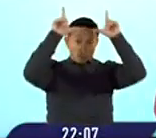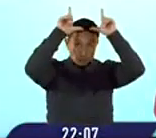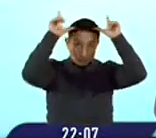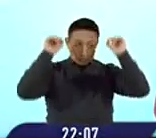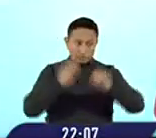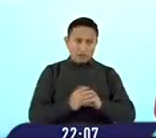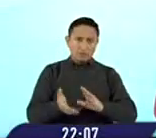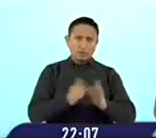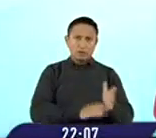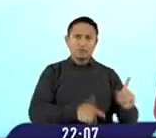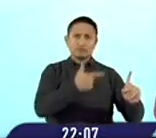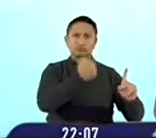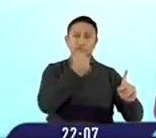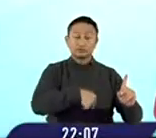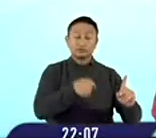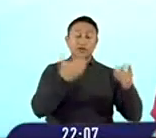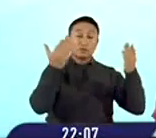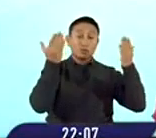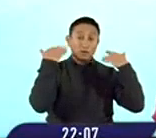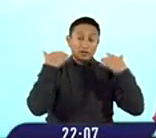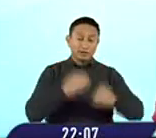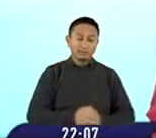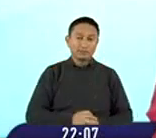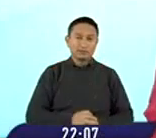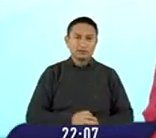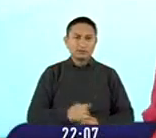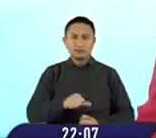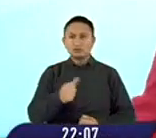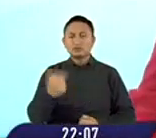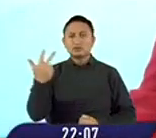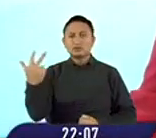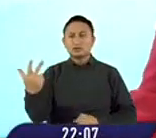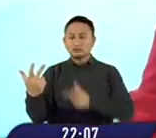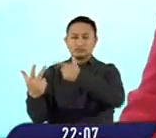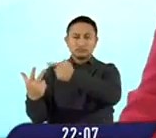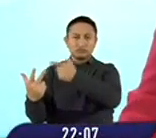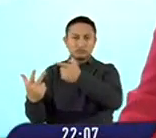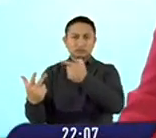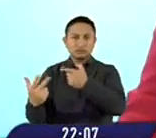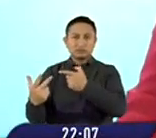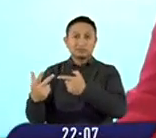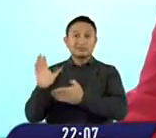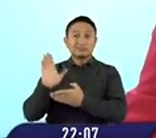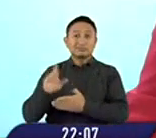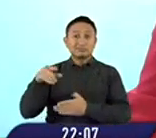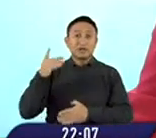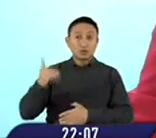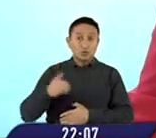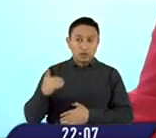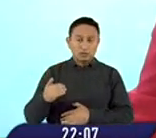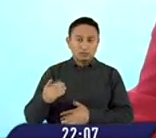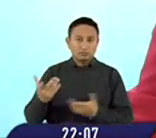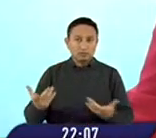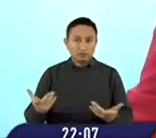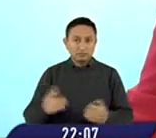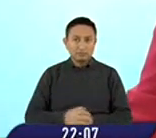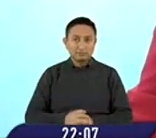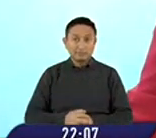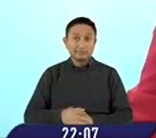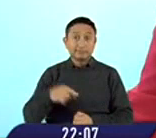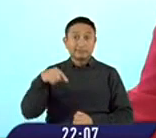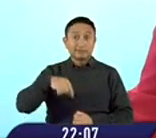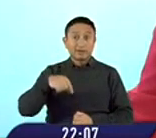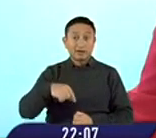asesinada en el suroeste de Guayaquil, así como un triple crimen en la quinta etapa del recreo en Durán, fueron algunas de las